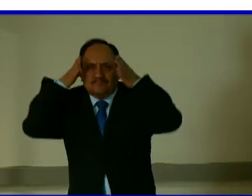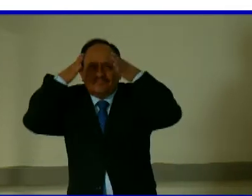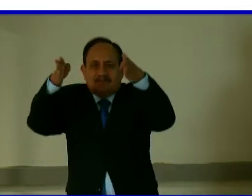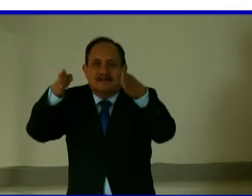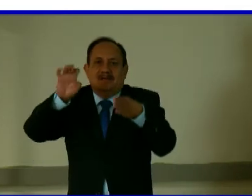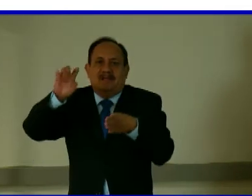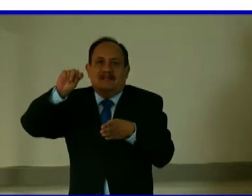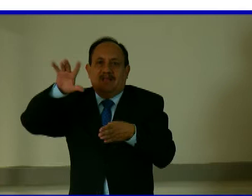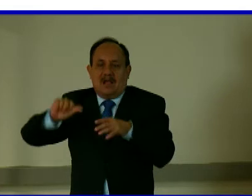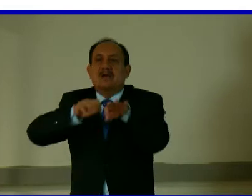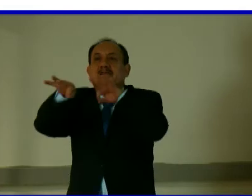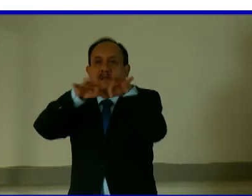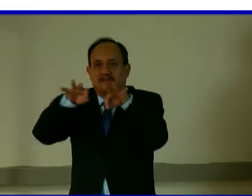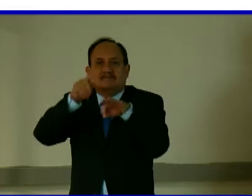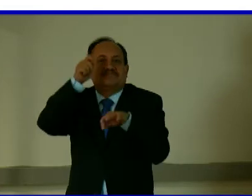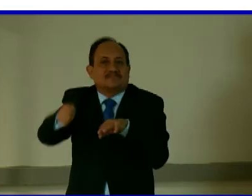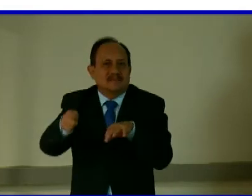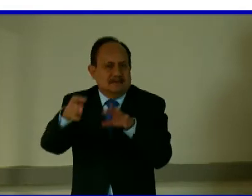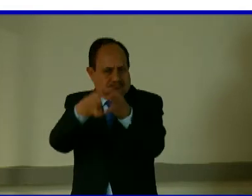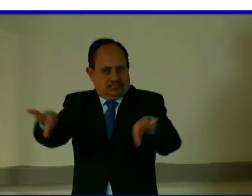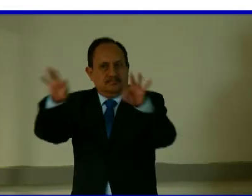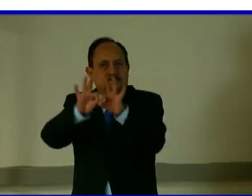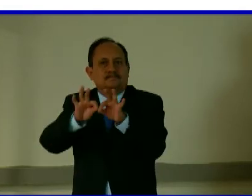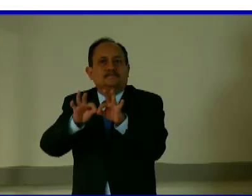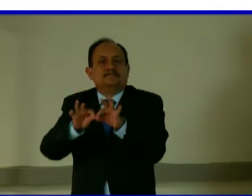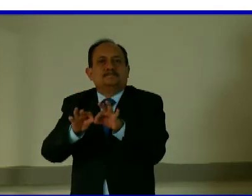ética de trabajo, que es esencial.